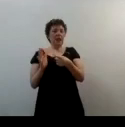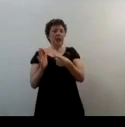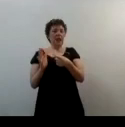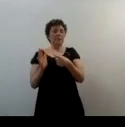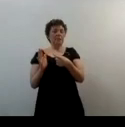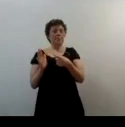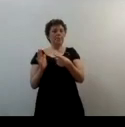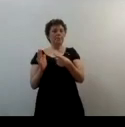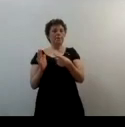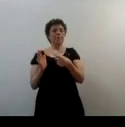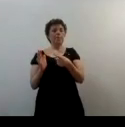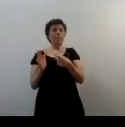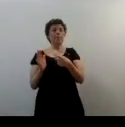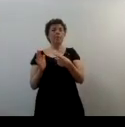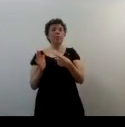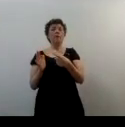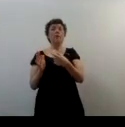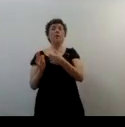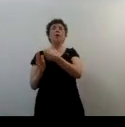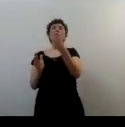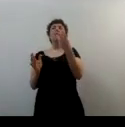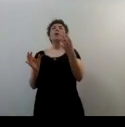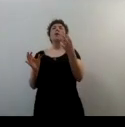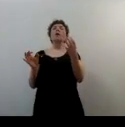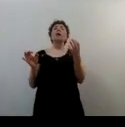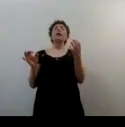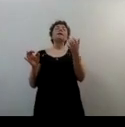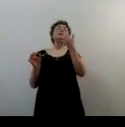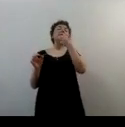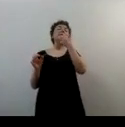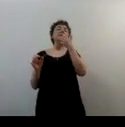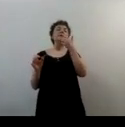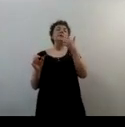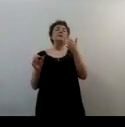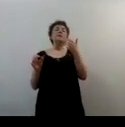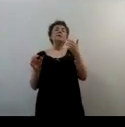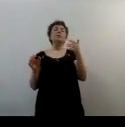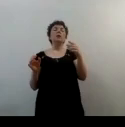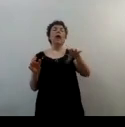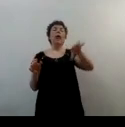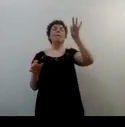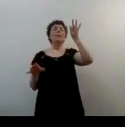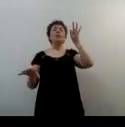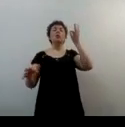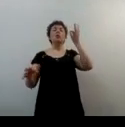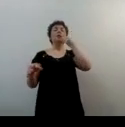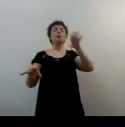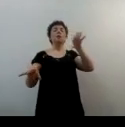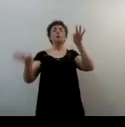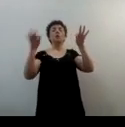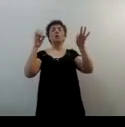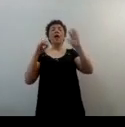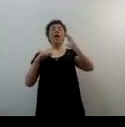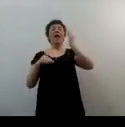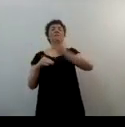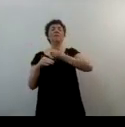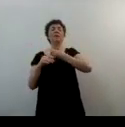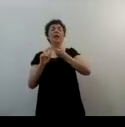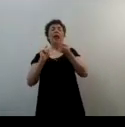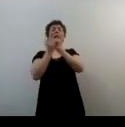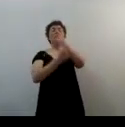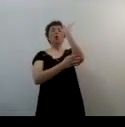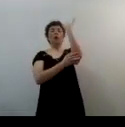lo que estoy consumiendo, qué alimentos elijo, influye en el cambio climático, también. O sea, la respuesta a esta pregunta claramente es un